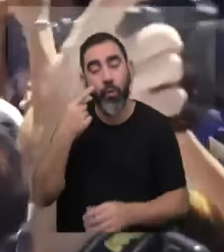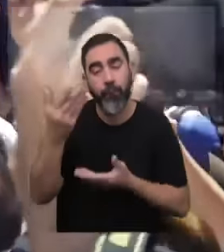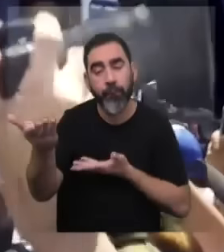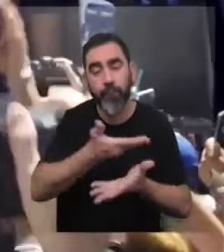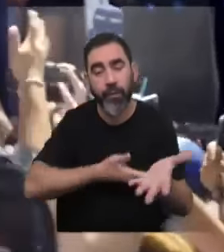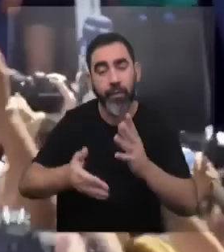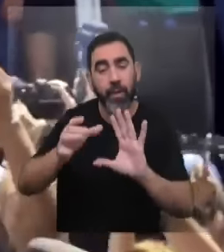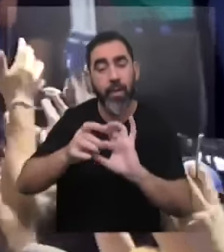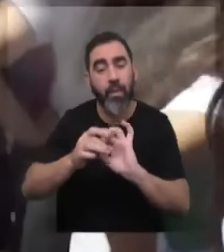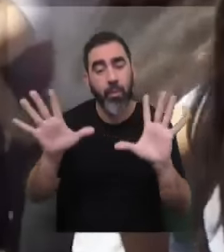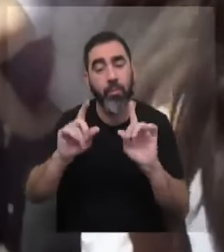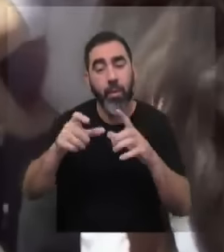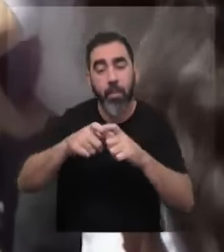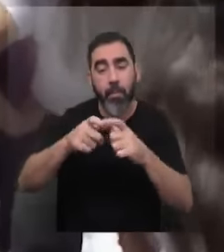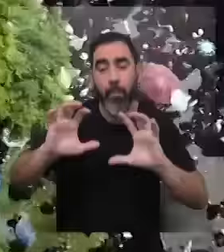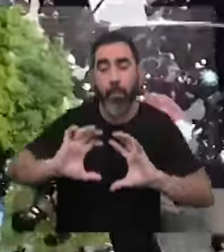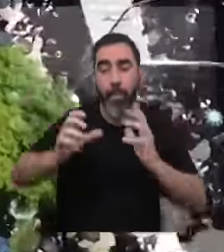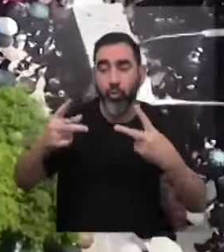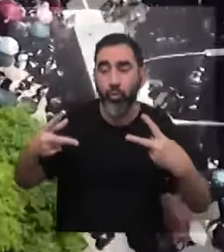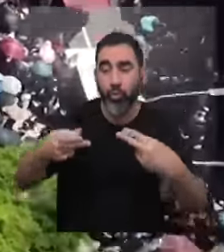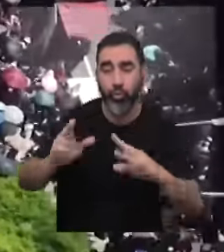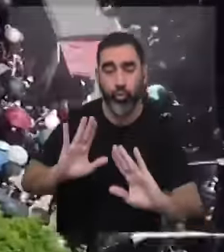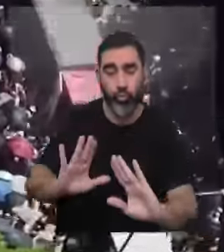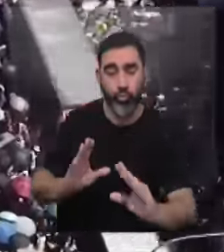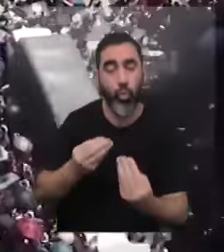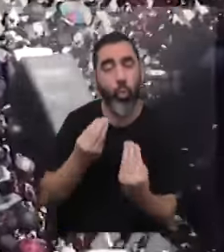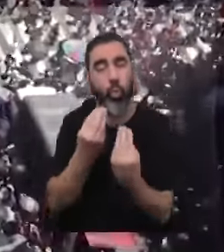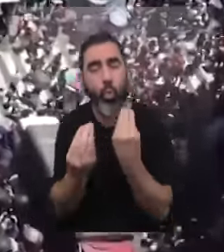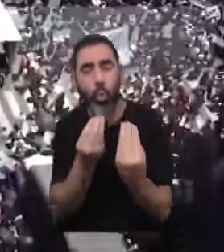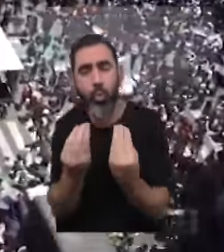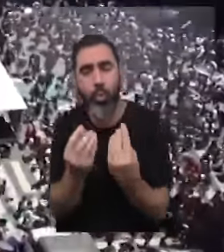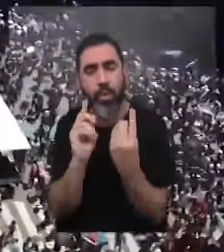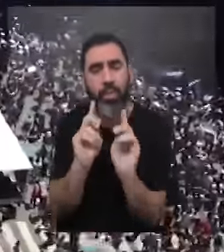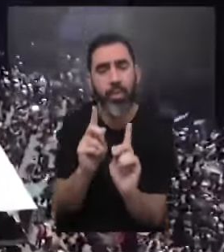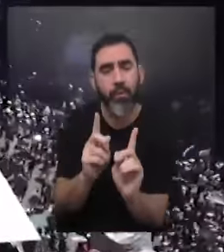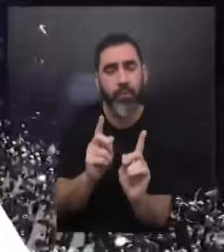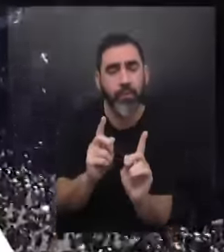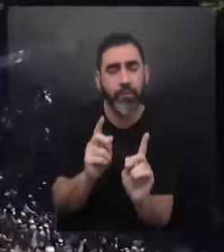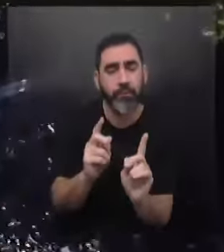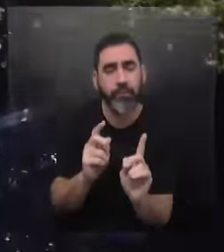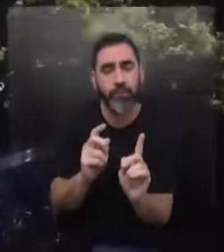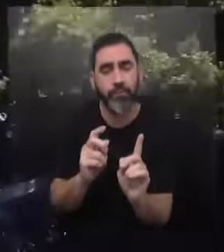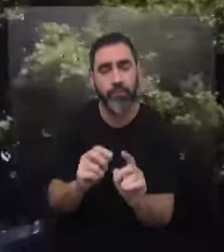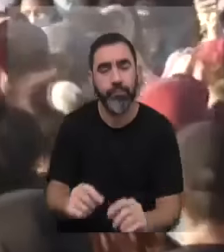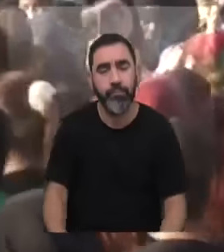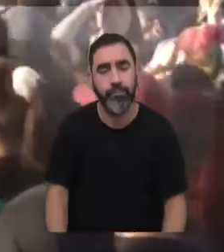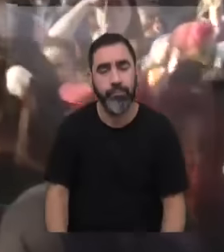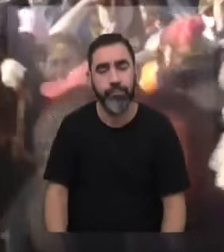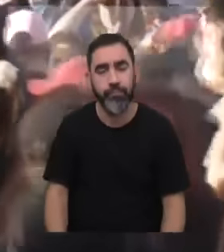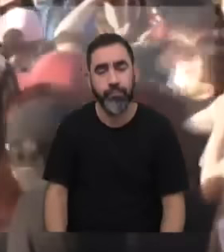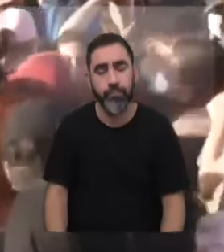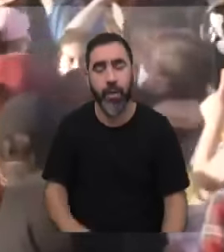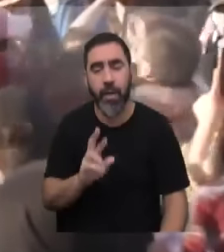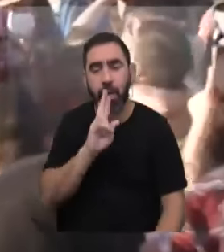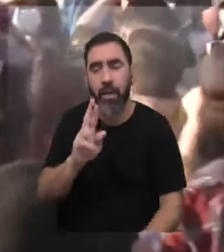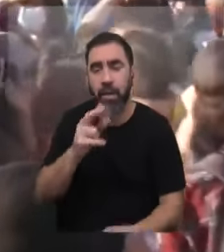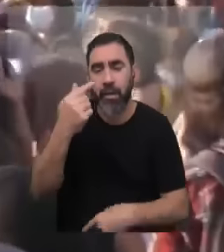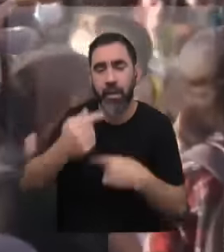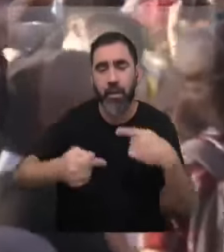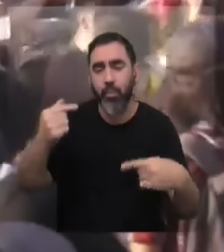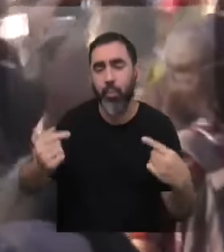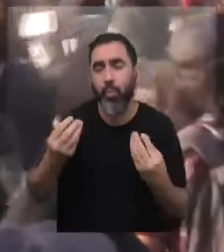contar la expansión de las violencias Cuáles son o por dónde deberían ir e digamos eh las respuestas